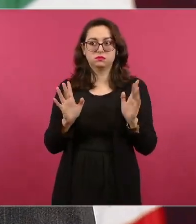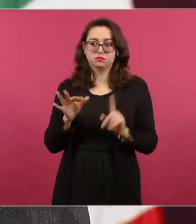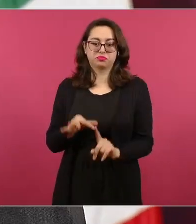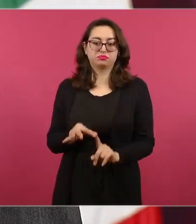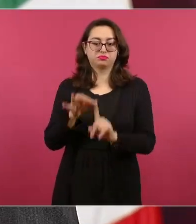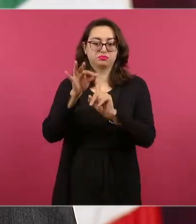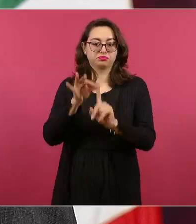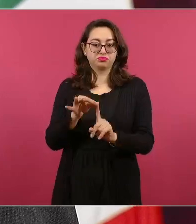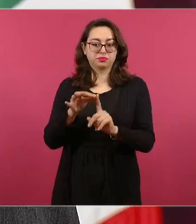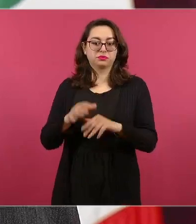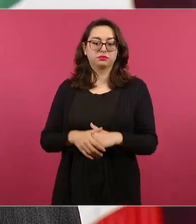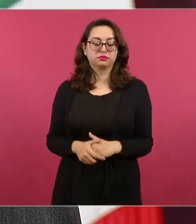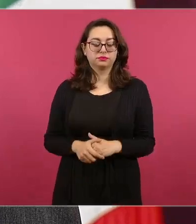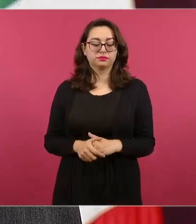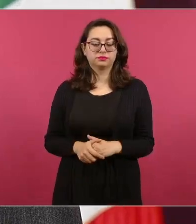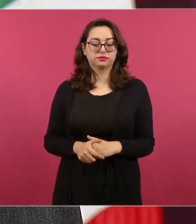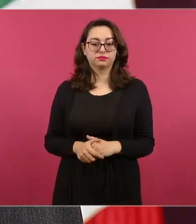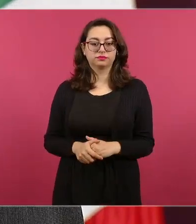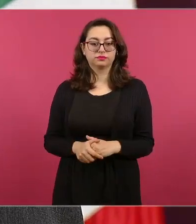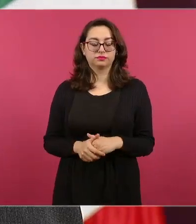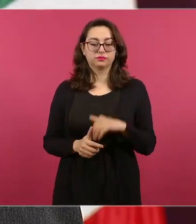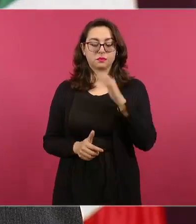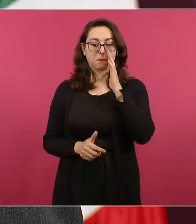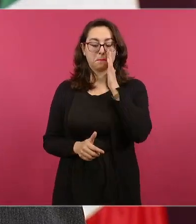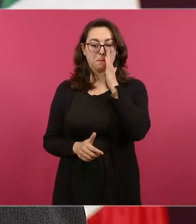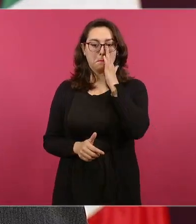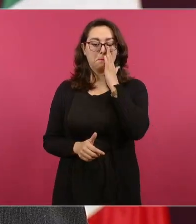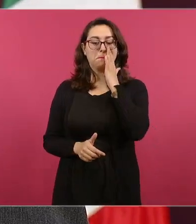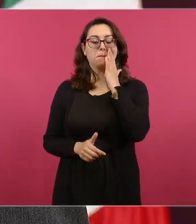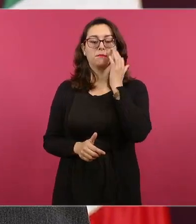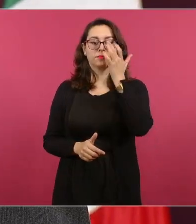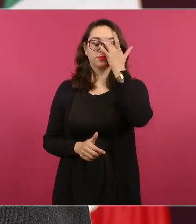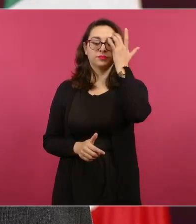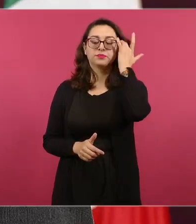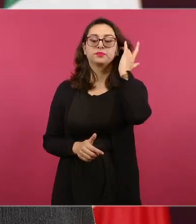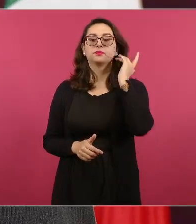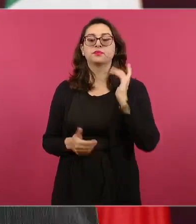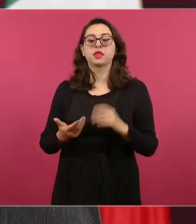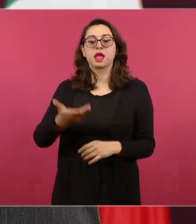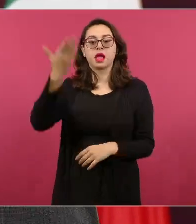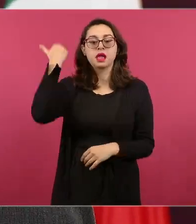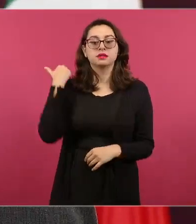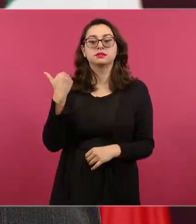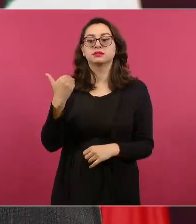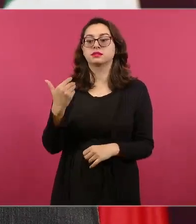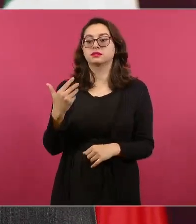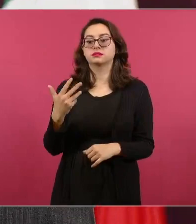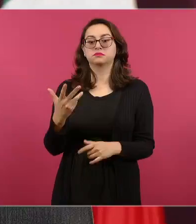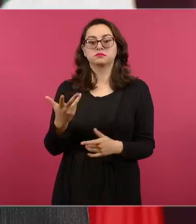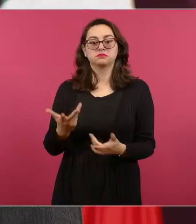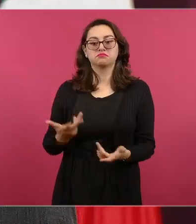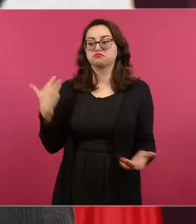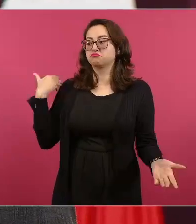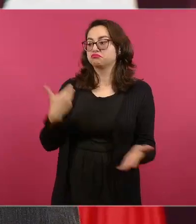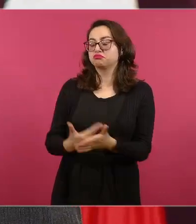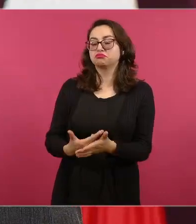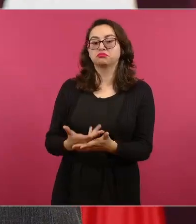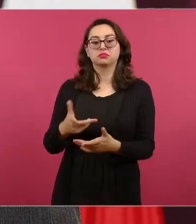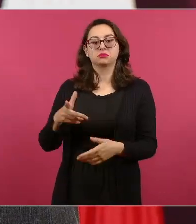quiénes iban a ser candidatos para gobernadores en los últimos años.